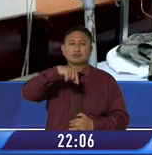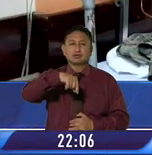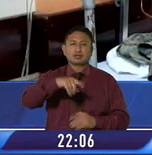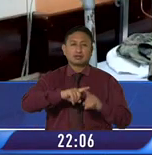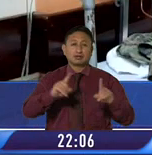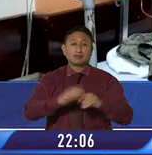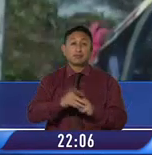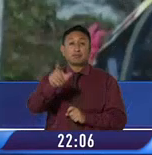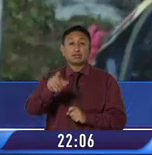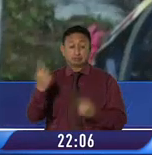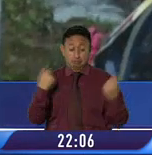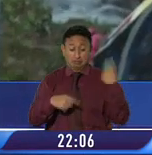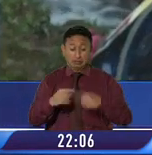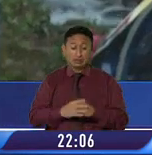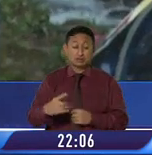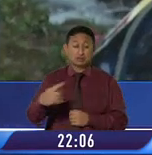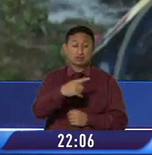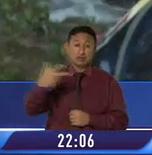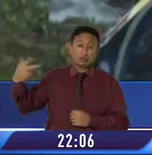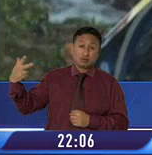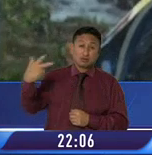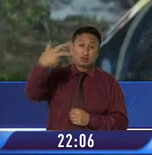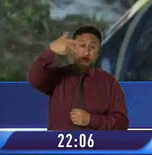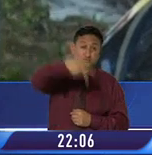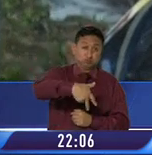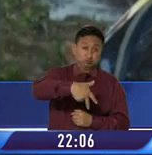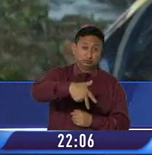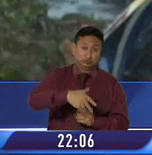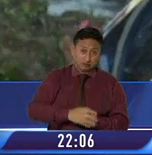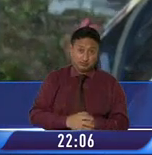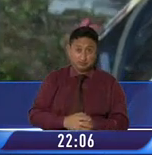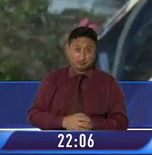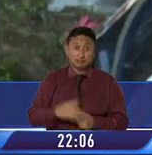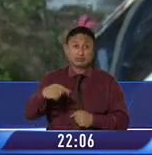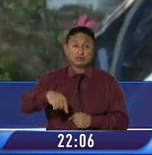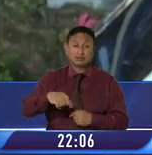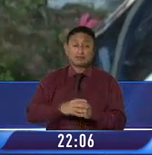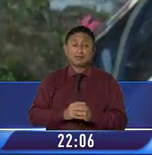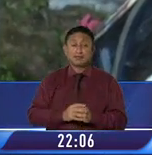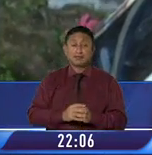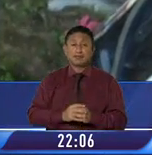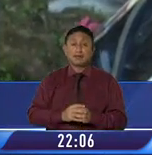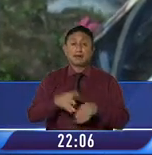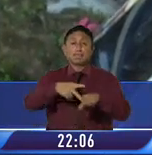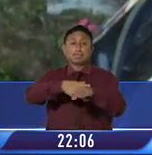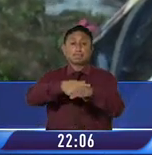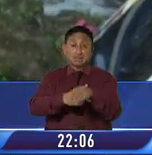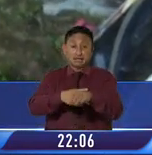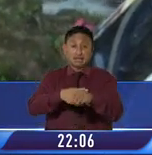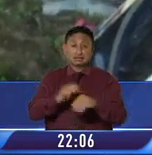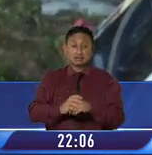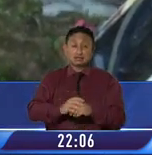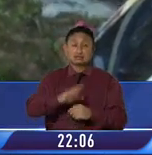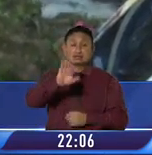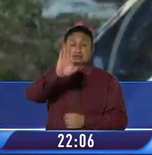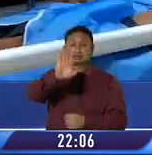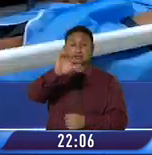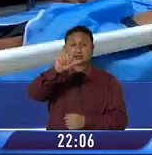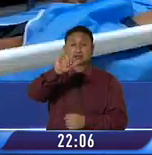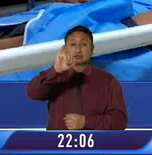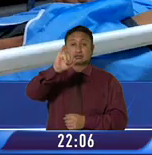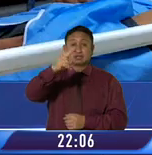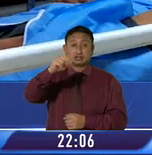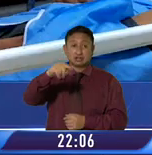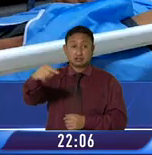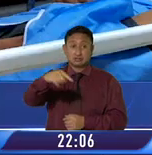que quedaron del trágico volcamiento hacia el río Colorado, mientras cubría el pasado domingo la ruta Macastaisha, se